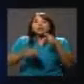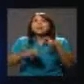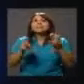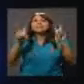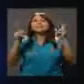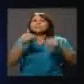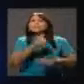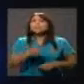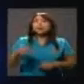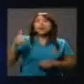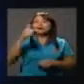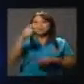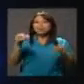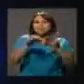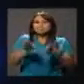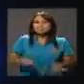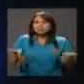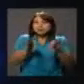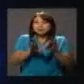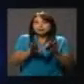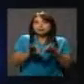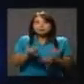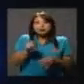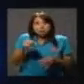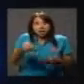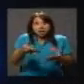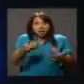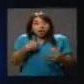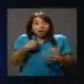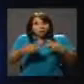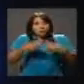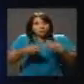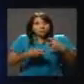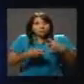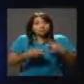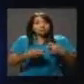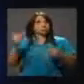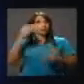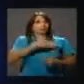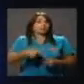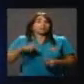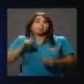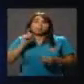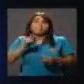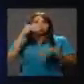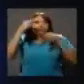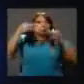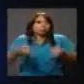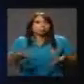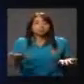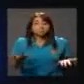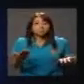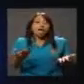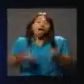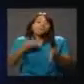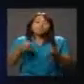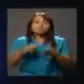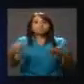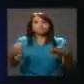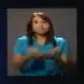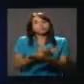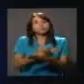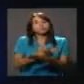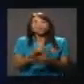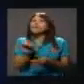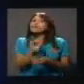usted tiene prioridad en este tema como gobernante usted tendrá que tomar las decisiones aunque en algunos de sus casos sea muy lamentable eso